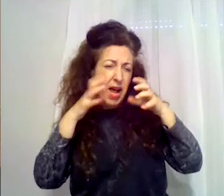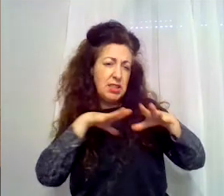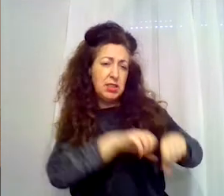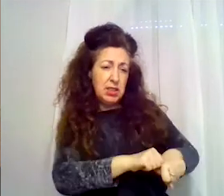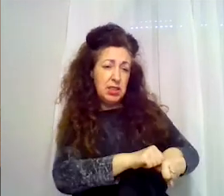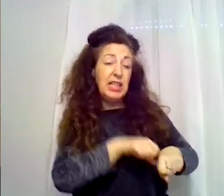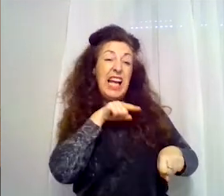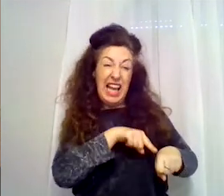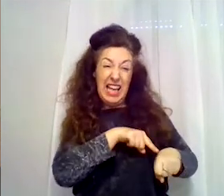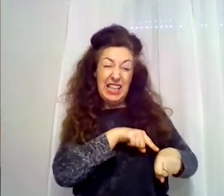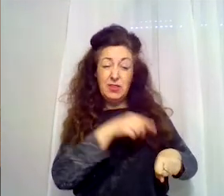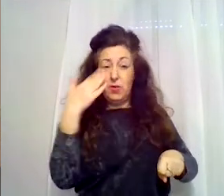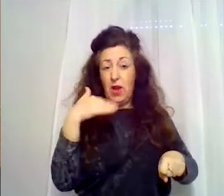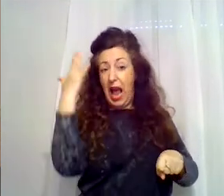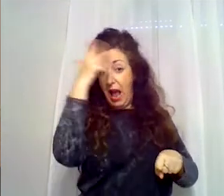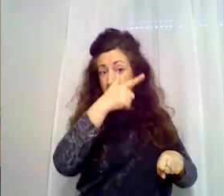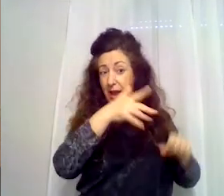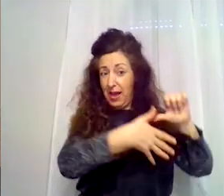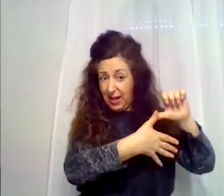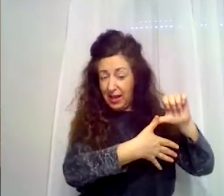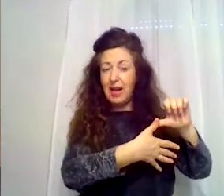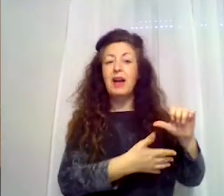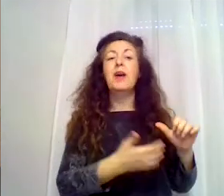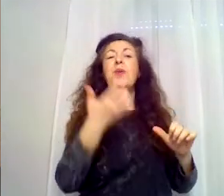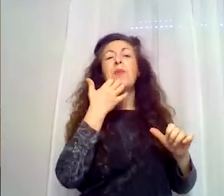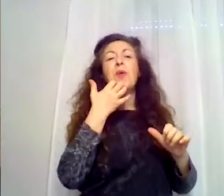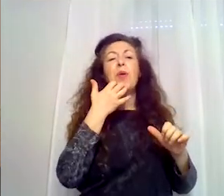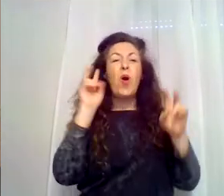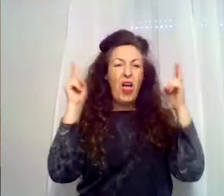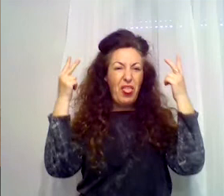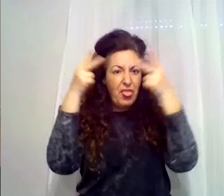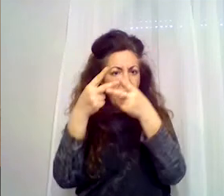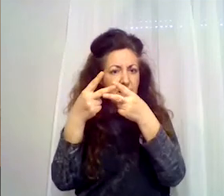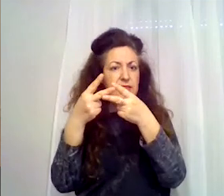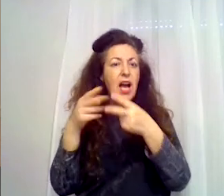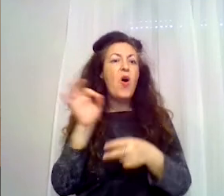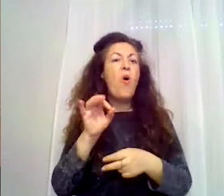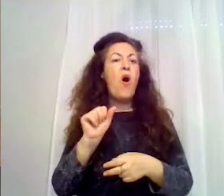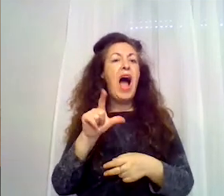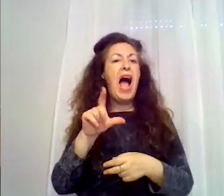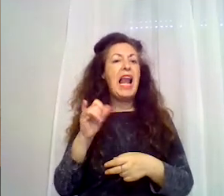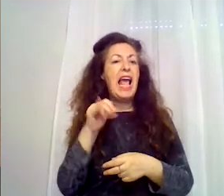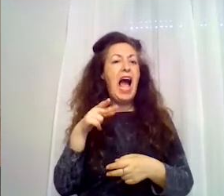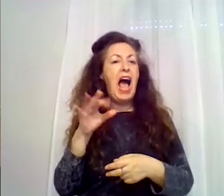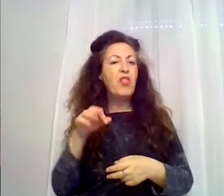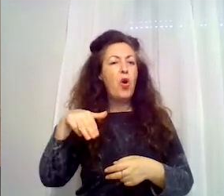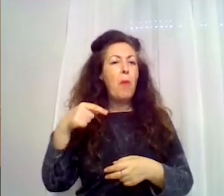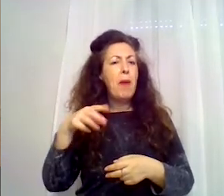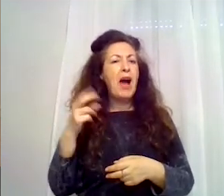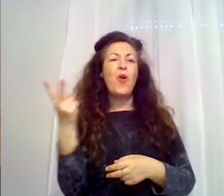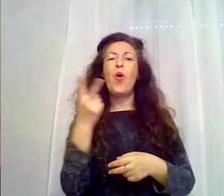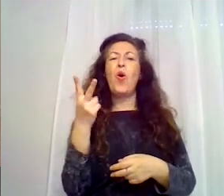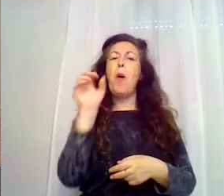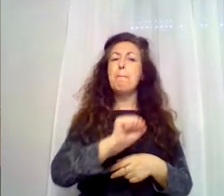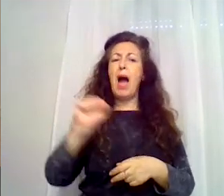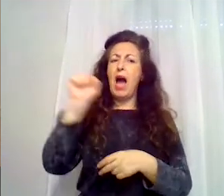poder absoluto y que hacía y deshacía a su antojo. Es decir, que tan pronto protegía a un espía como lo mandaba a buscar y lo mandaba a